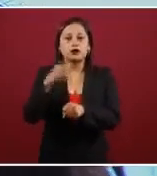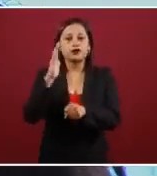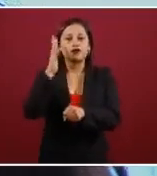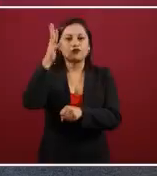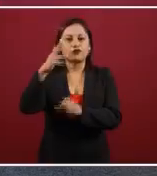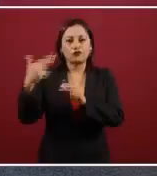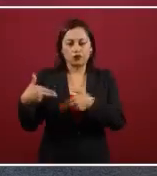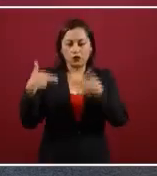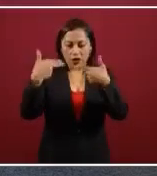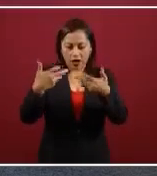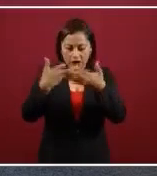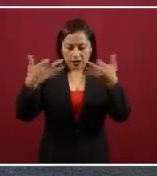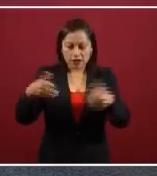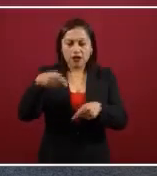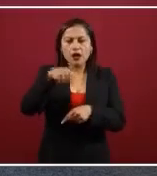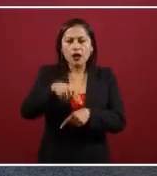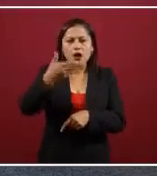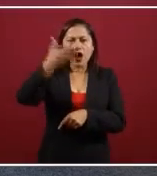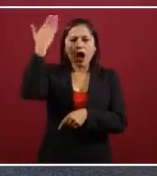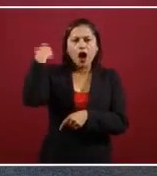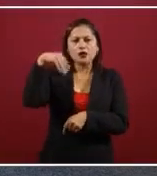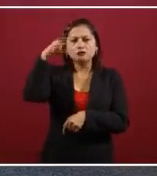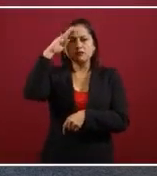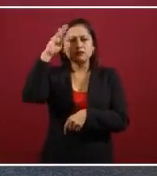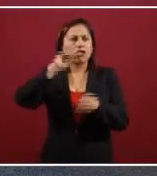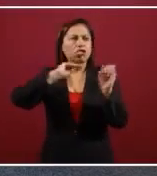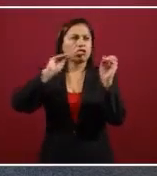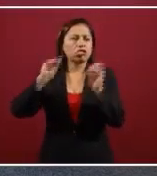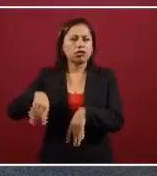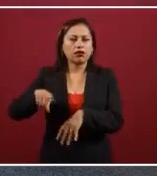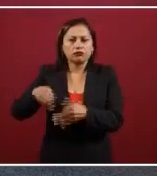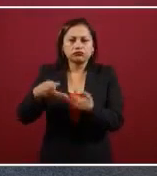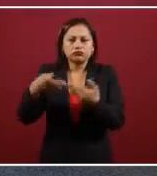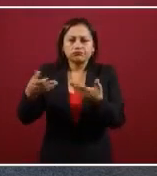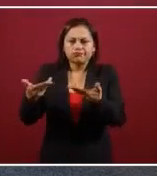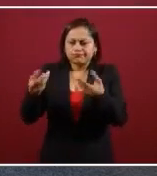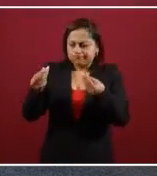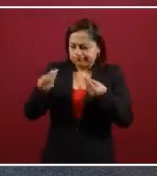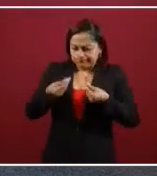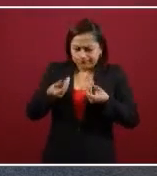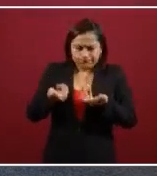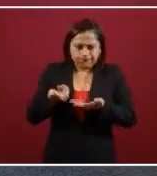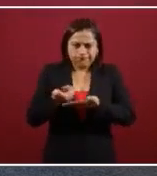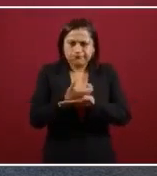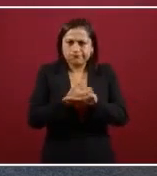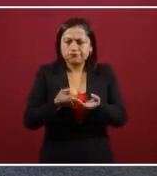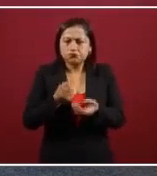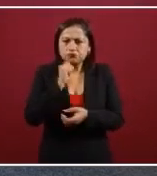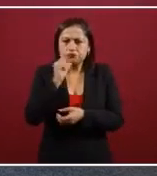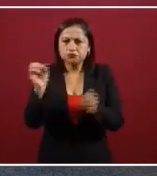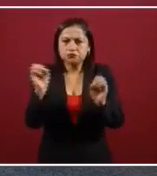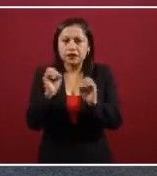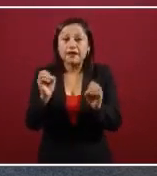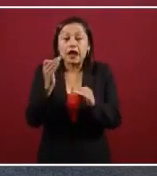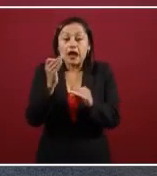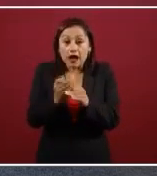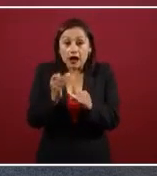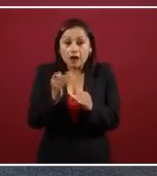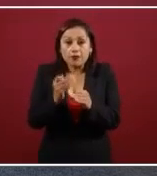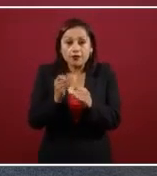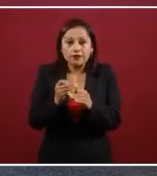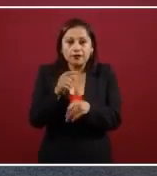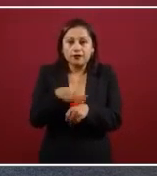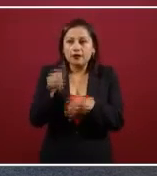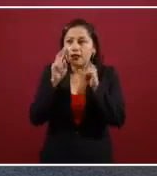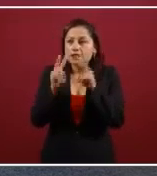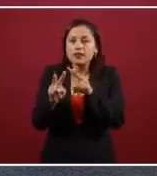una fortaleza en quedarse en el campo, hoy ellos están a lo mejor con mayor conocimiento a manera formal